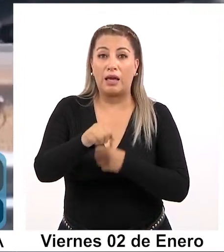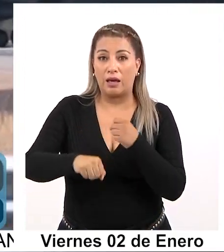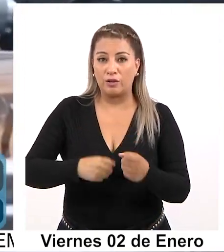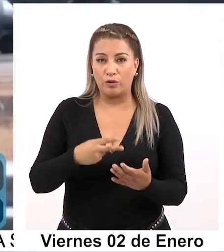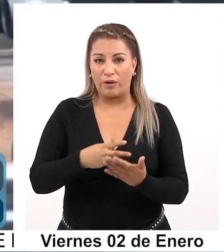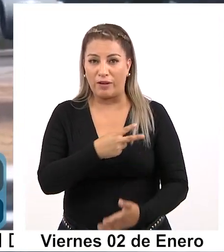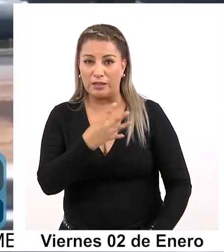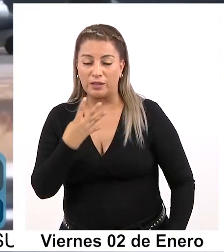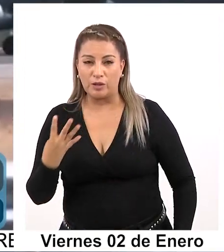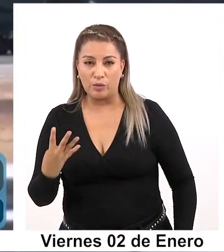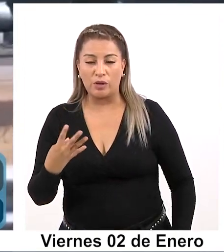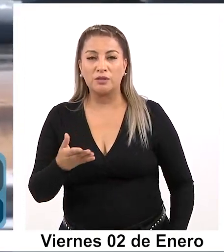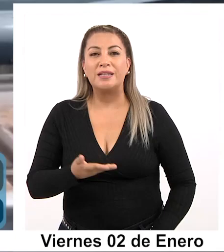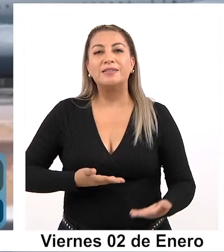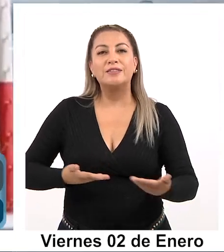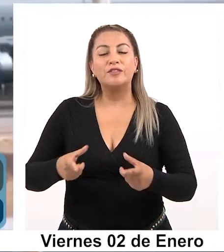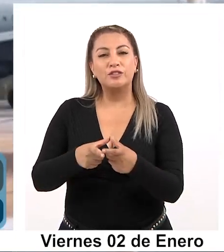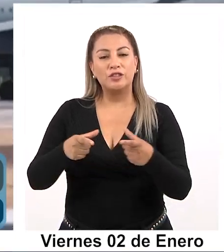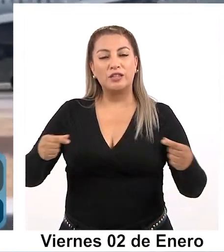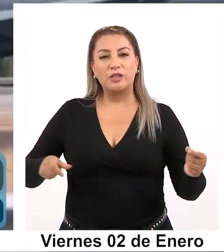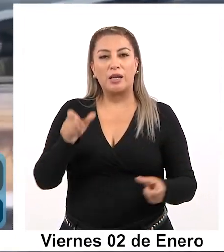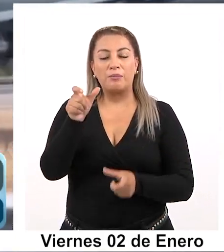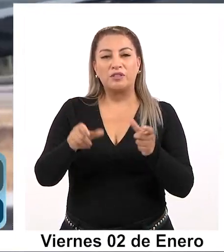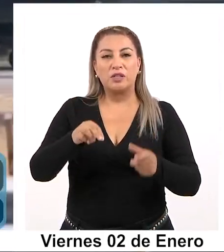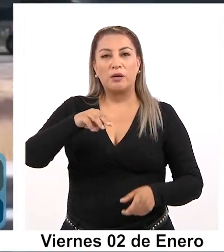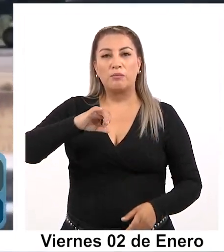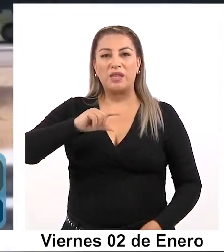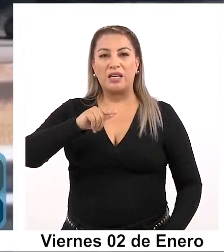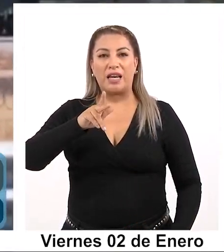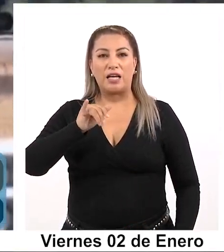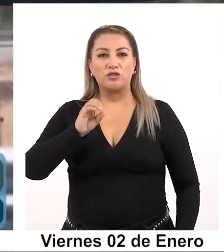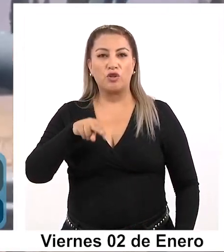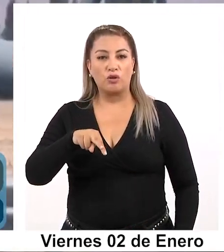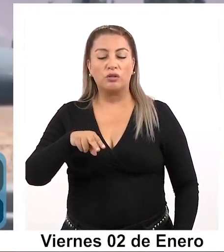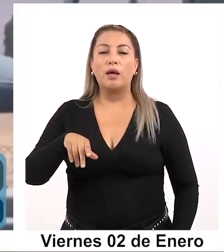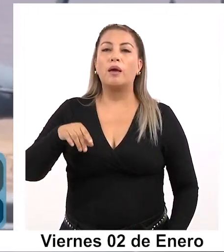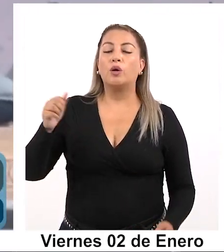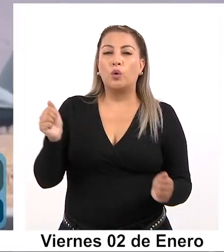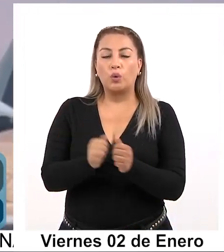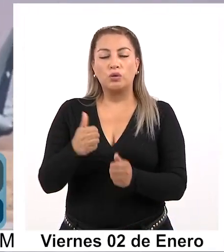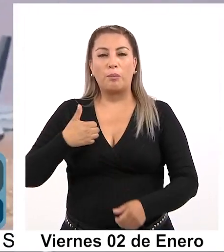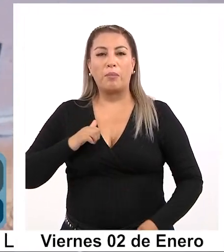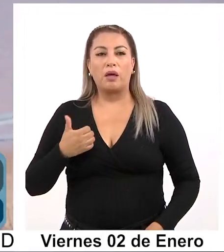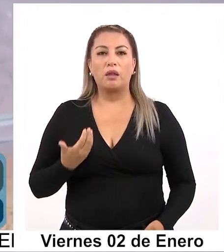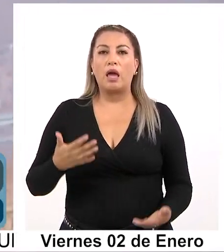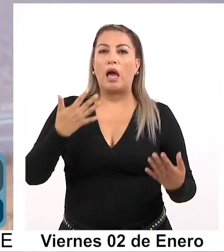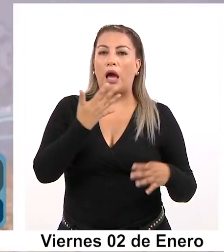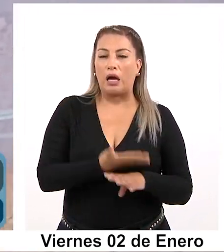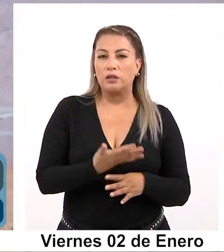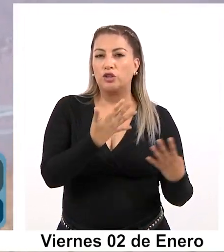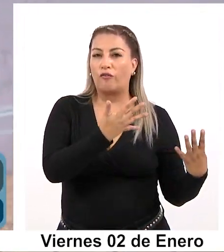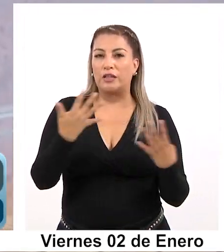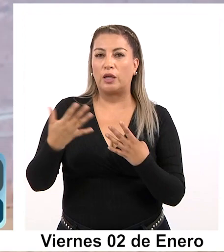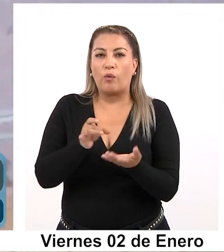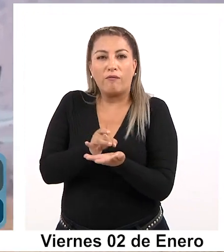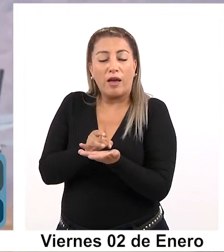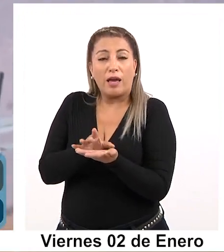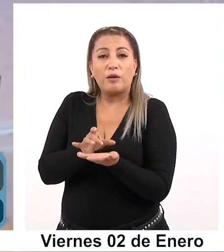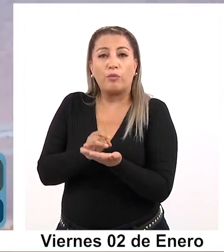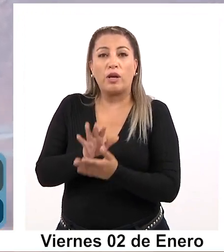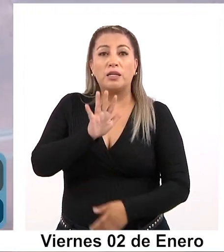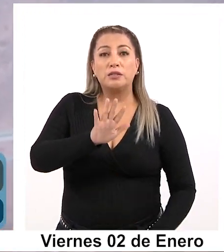2024, el Servicio Nacional de Migraciones junto a la PDI han materializado 99 expulsiones,